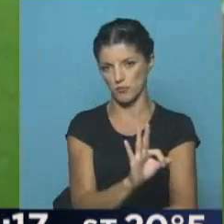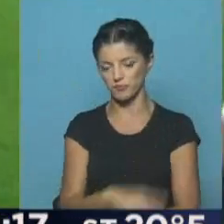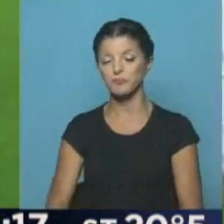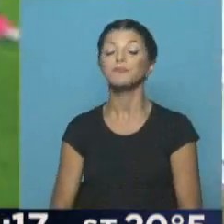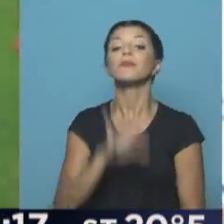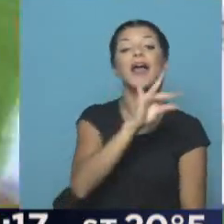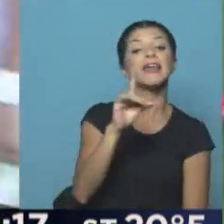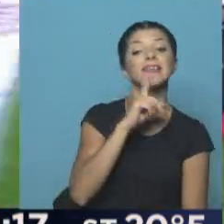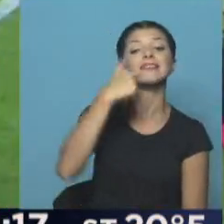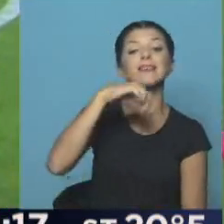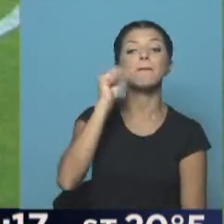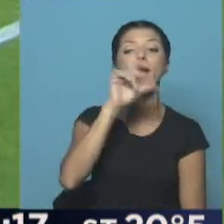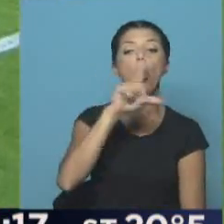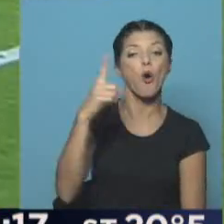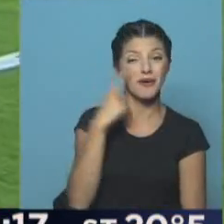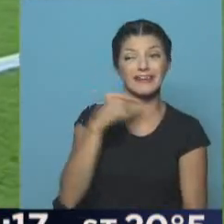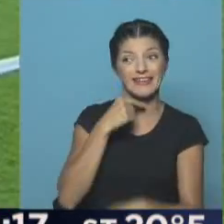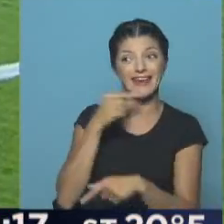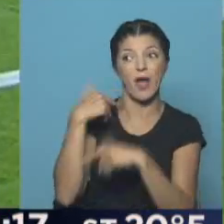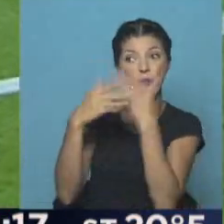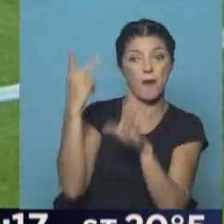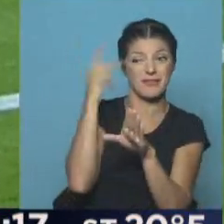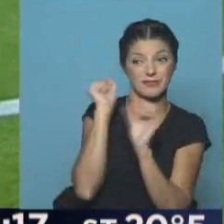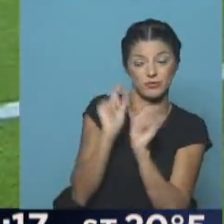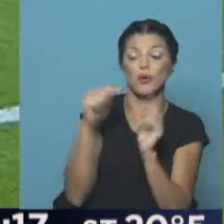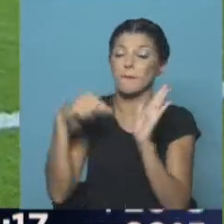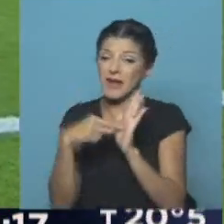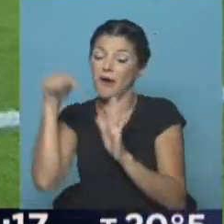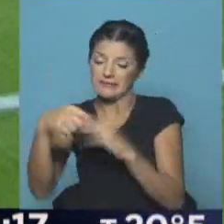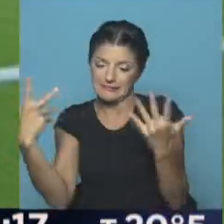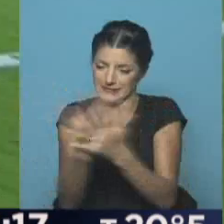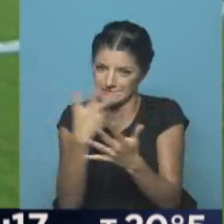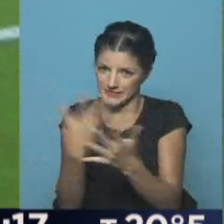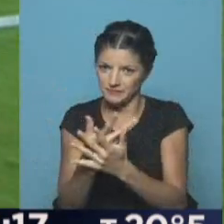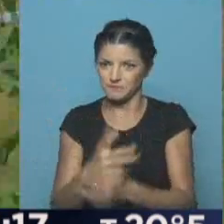Sampaoli, que lo quiere tener a Messi de su lado, pero por ahora lo sufre enfrente.